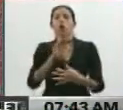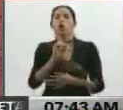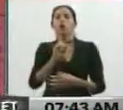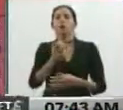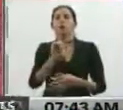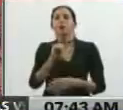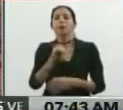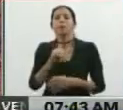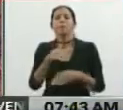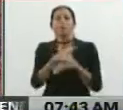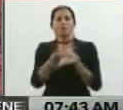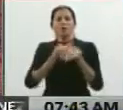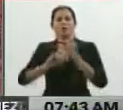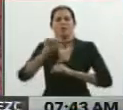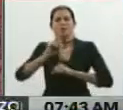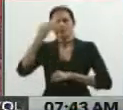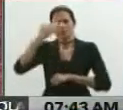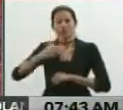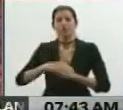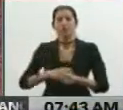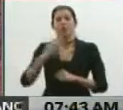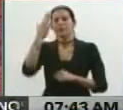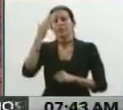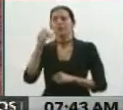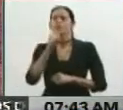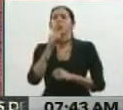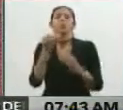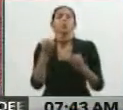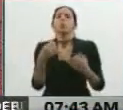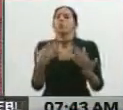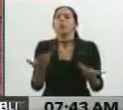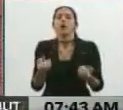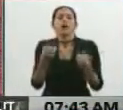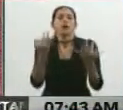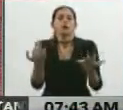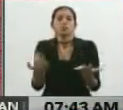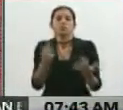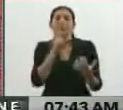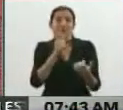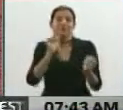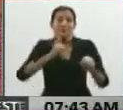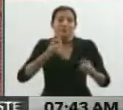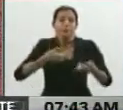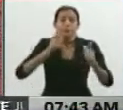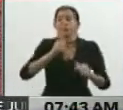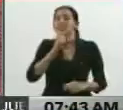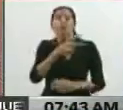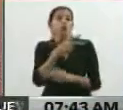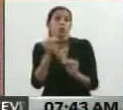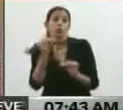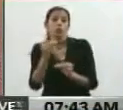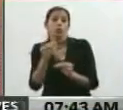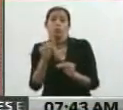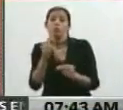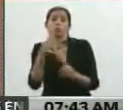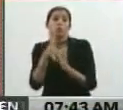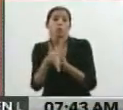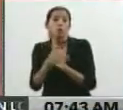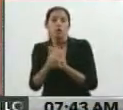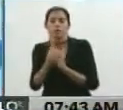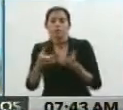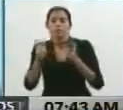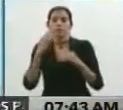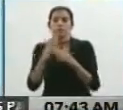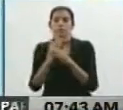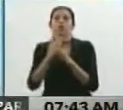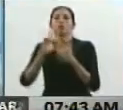de la defensa para que sepan cuáles son los erp o los drones que están autorizados y cuáles no son los que están motores para hablar de eso después de la pausa